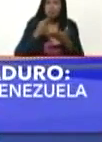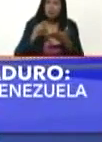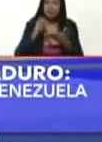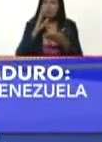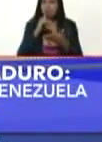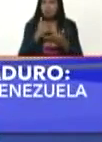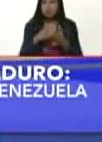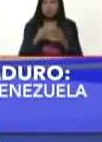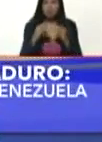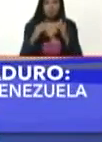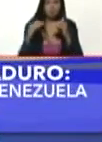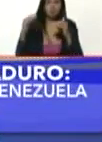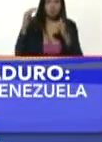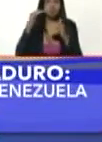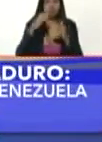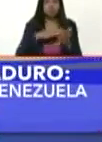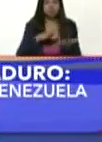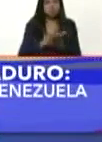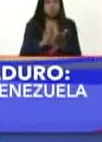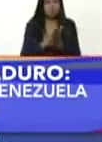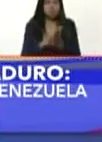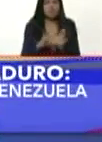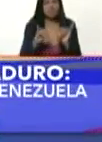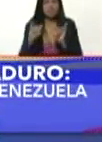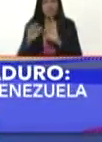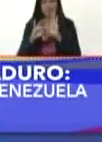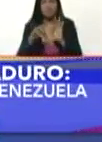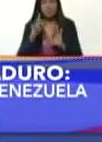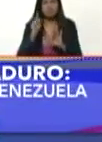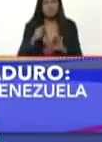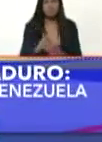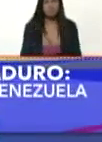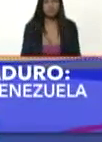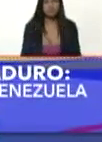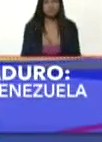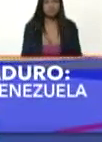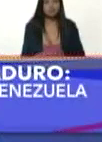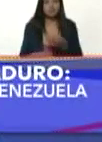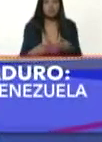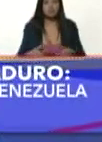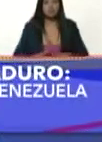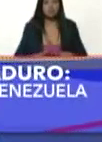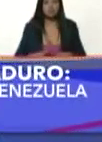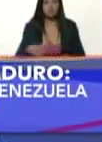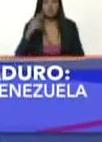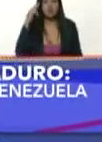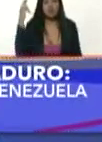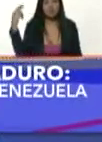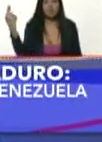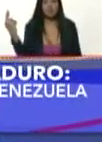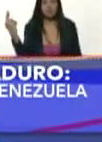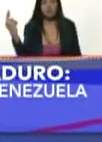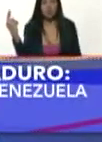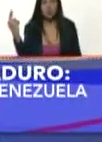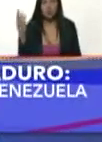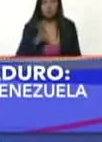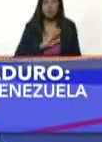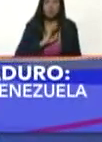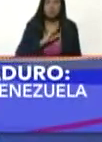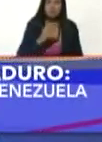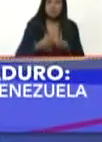en toda su magnitud. Se trata de provocar una reflexión colectiva, una investigación